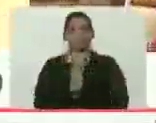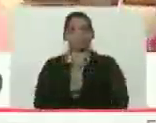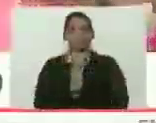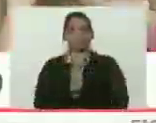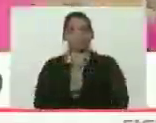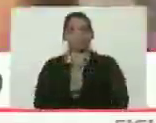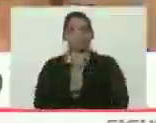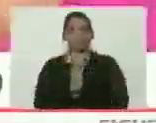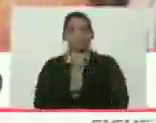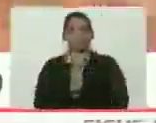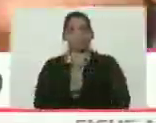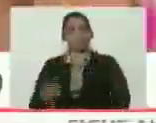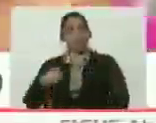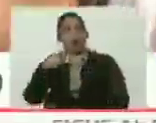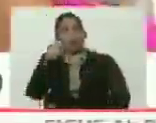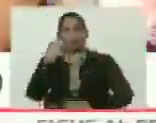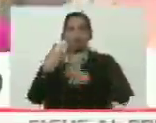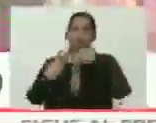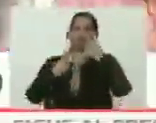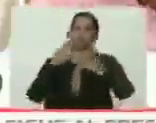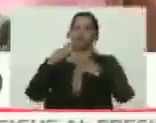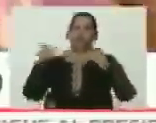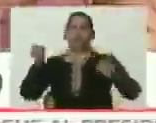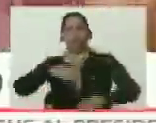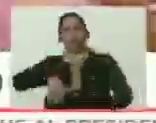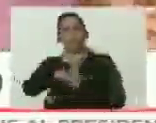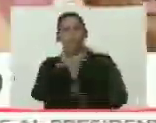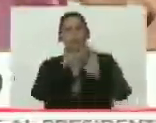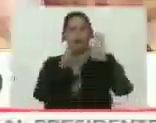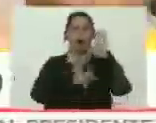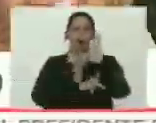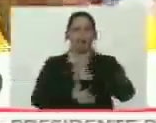Ahí venía yo recorriendo todo este camino de este parque.